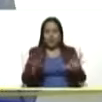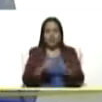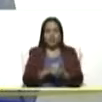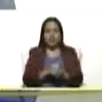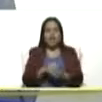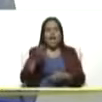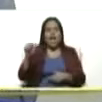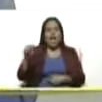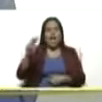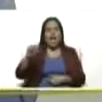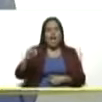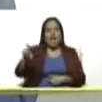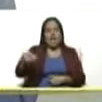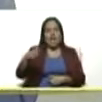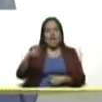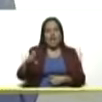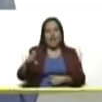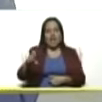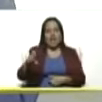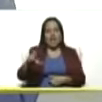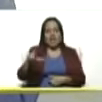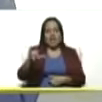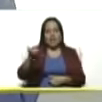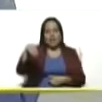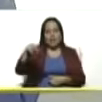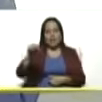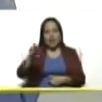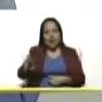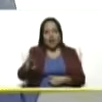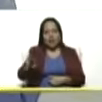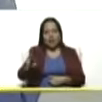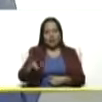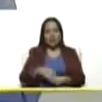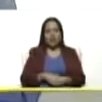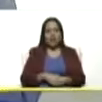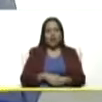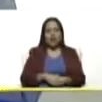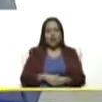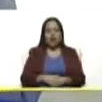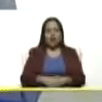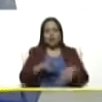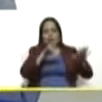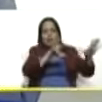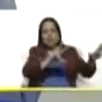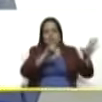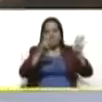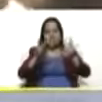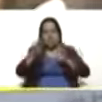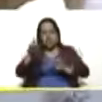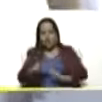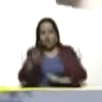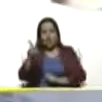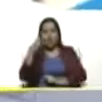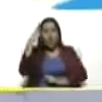Angelimar Barrillas de Loma de Ovejo, con 87.2. Una muchacha,